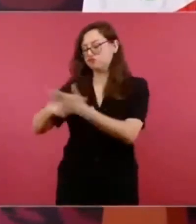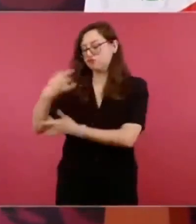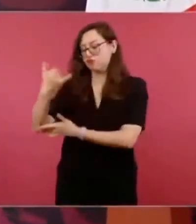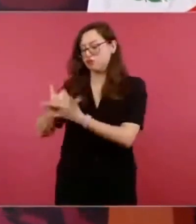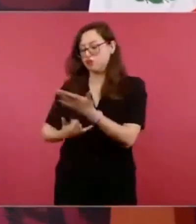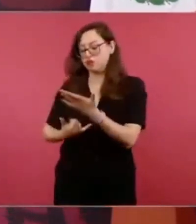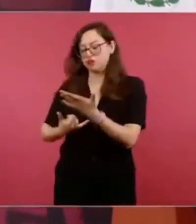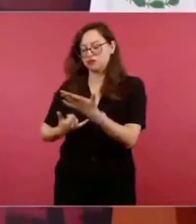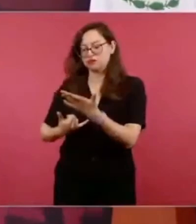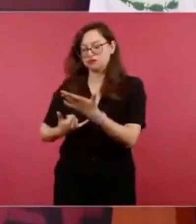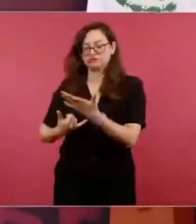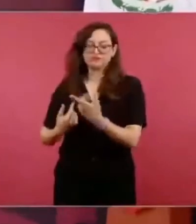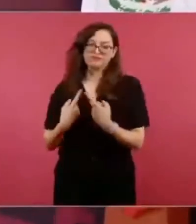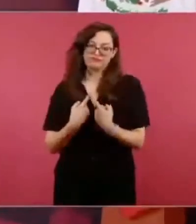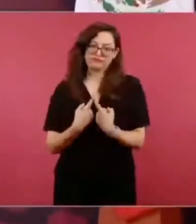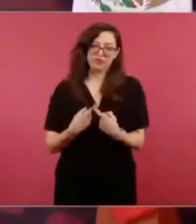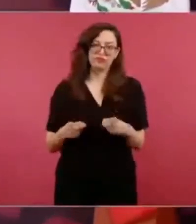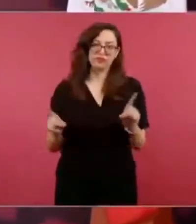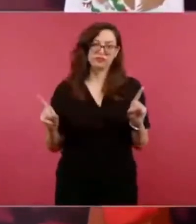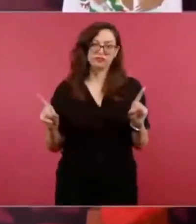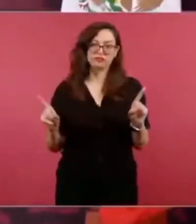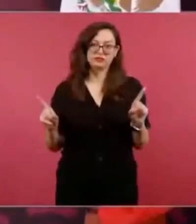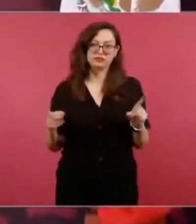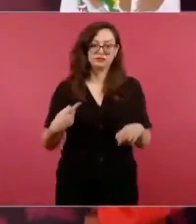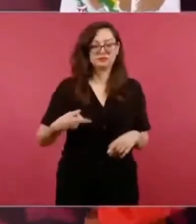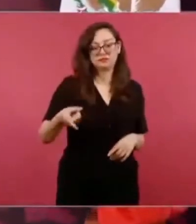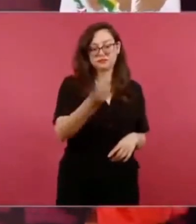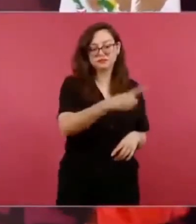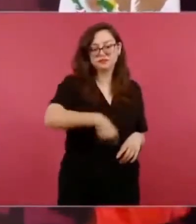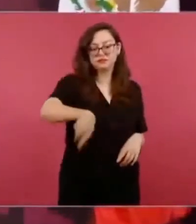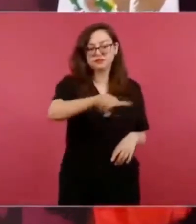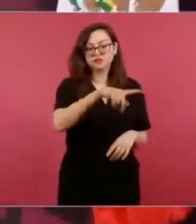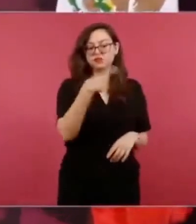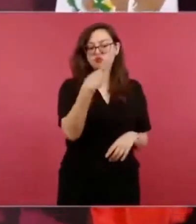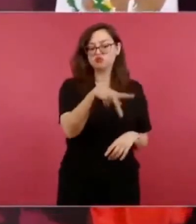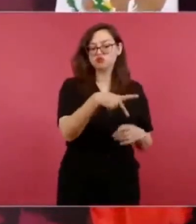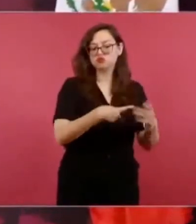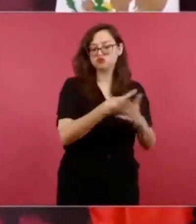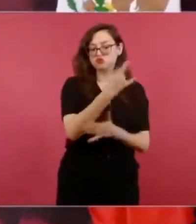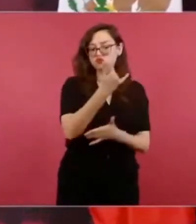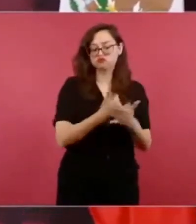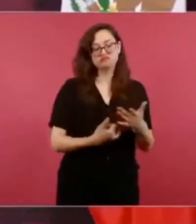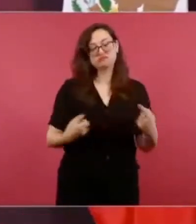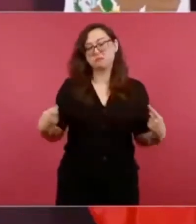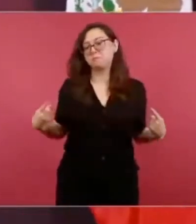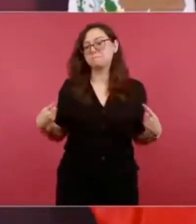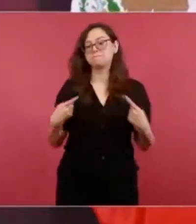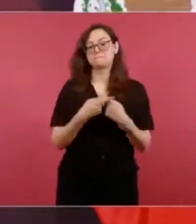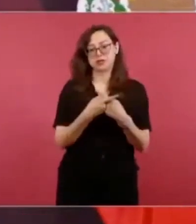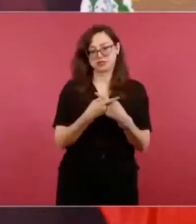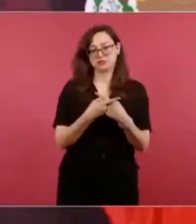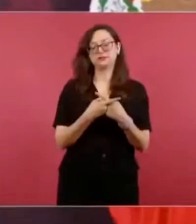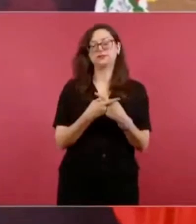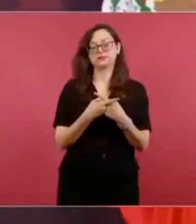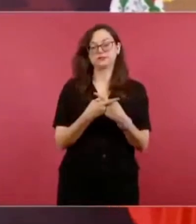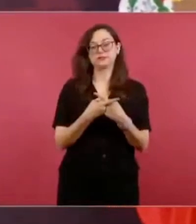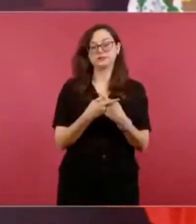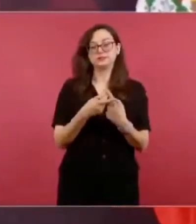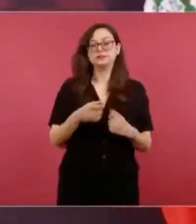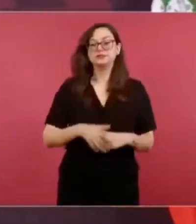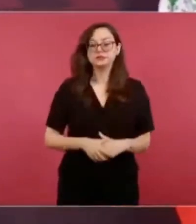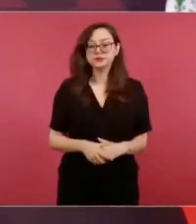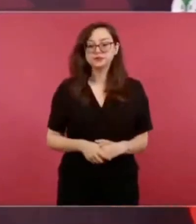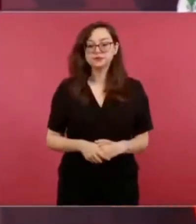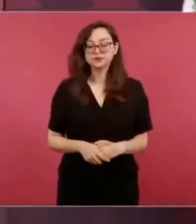que es completamente opuesta a lo que ellos llevan a la práctica, ¿no? Nosotros